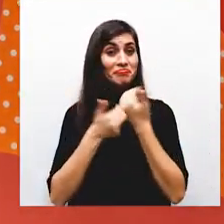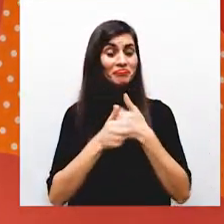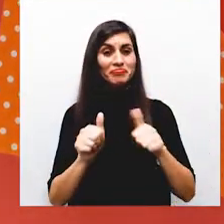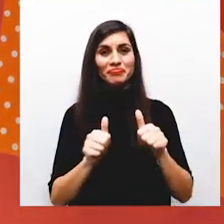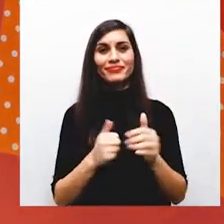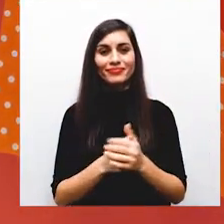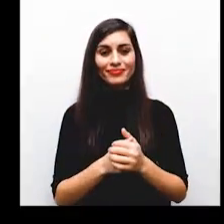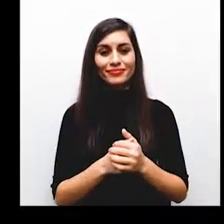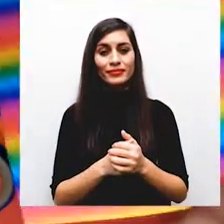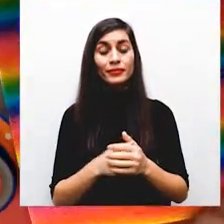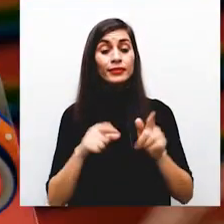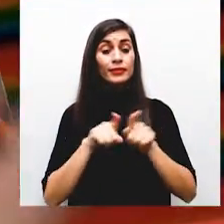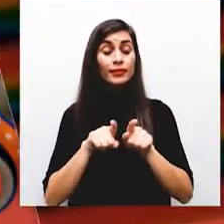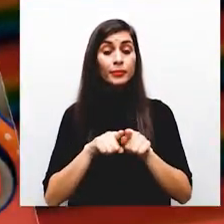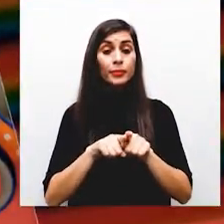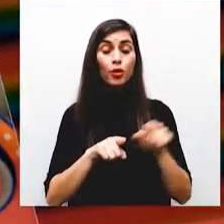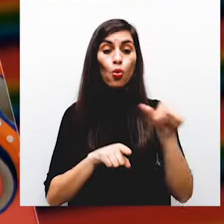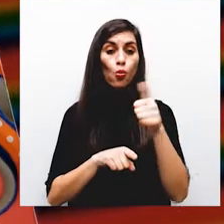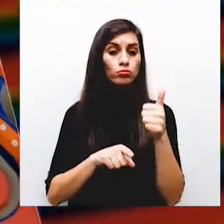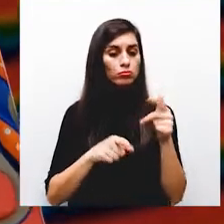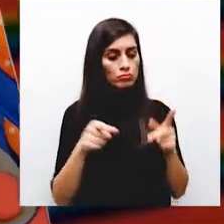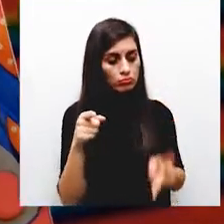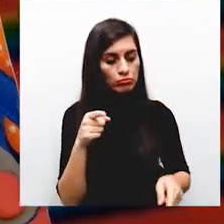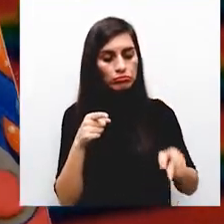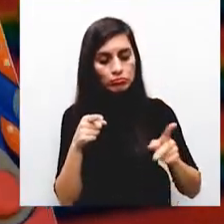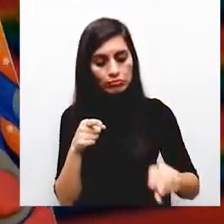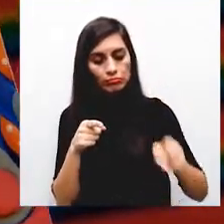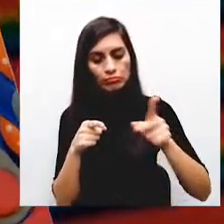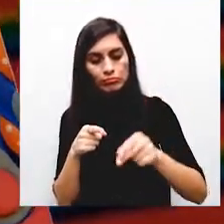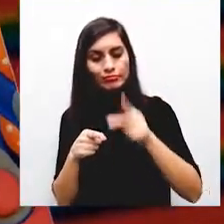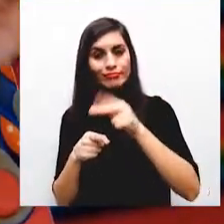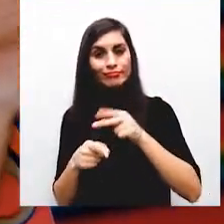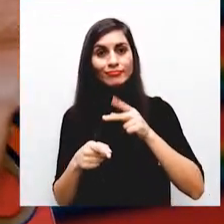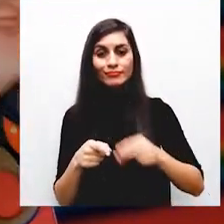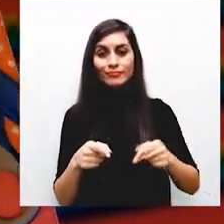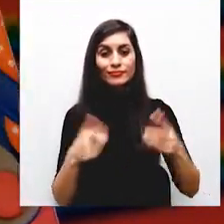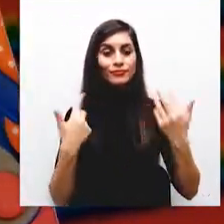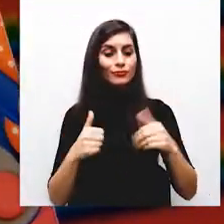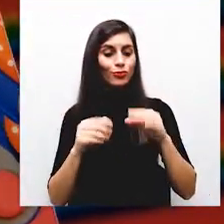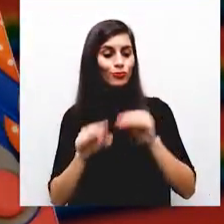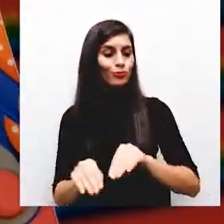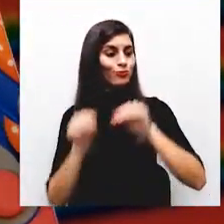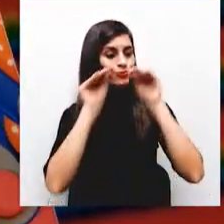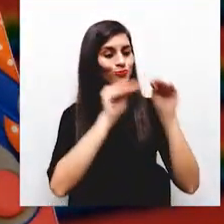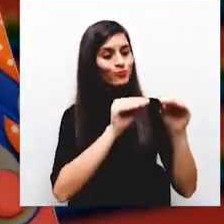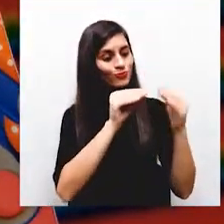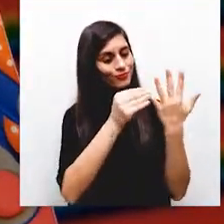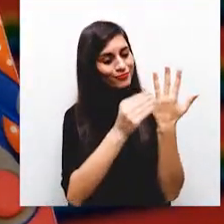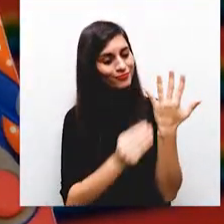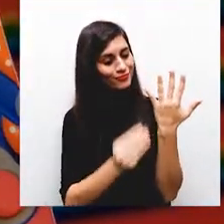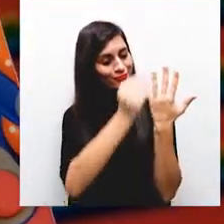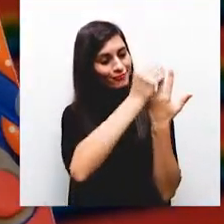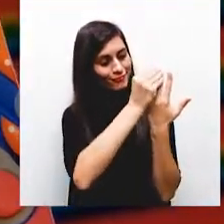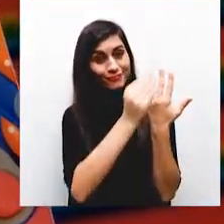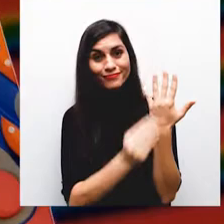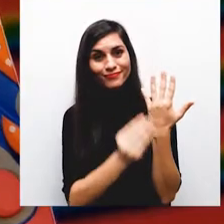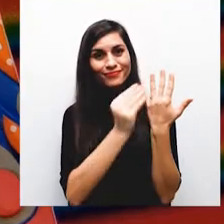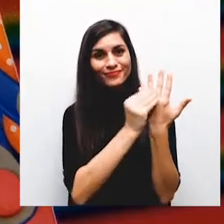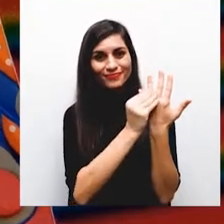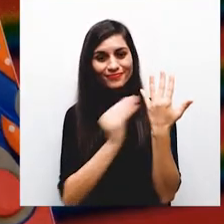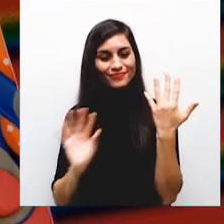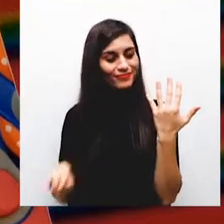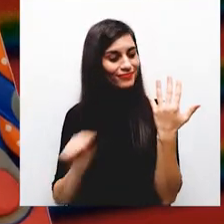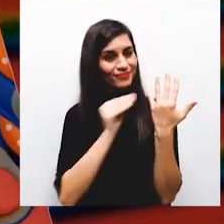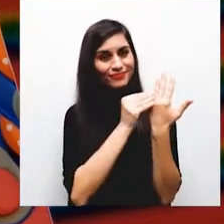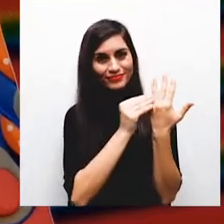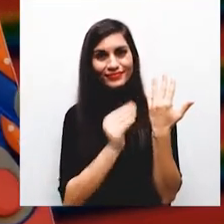ellas. Y luego estas formas las montaremos cuando ya las tengamos recortadas y listas, las